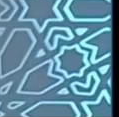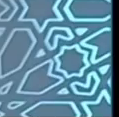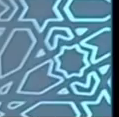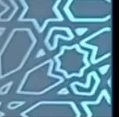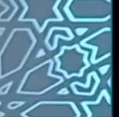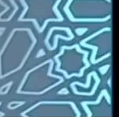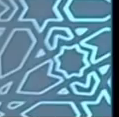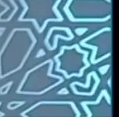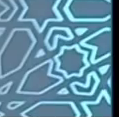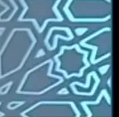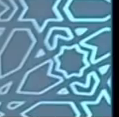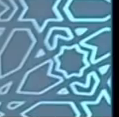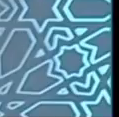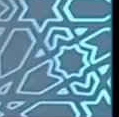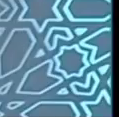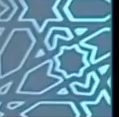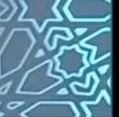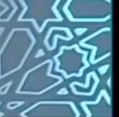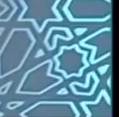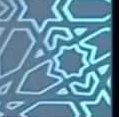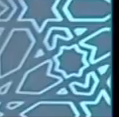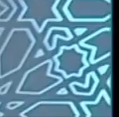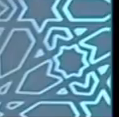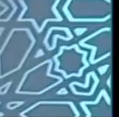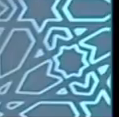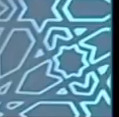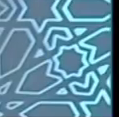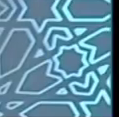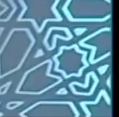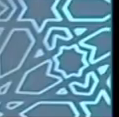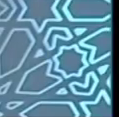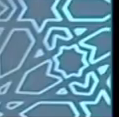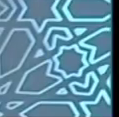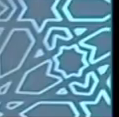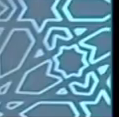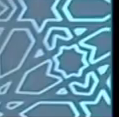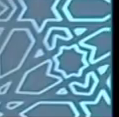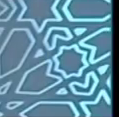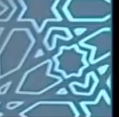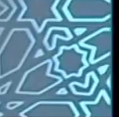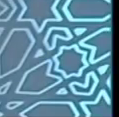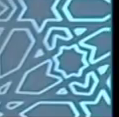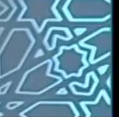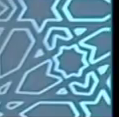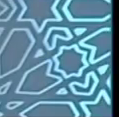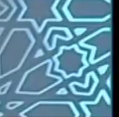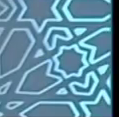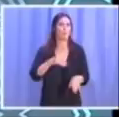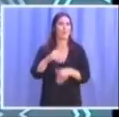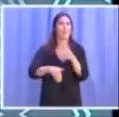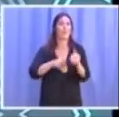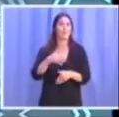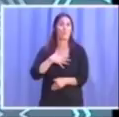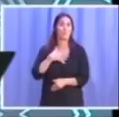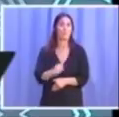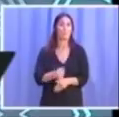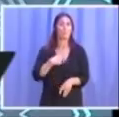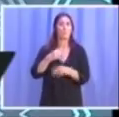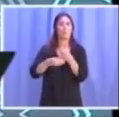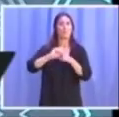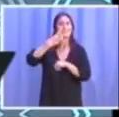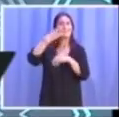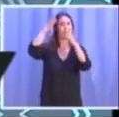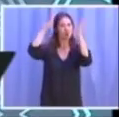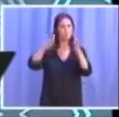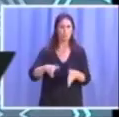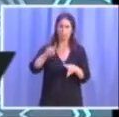Reanudamos el debate en TG7, este debate final a 6 días de las elecciones municipales, y lo hacemos con un tercer